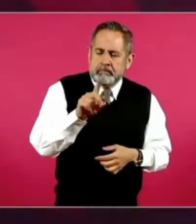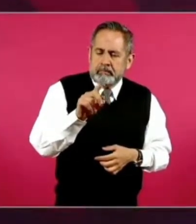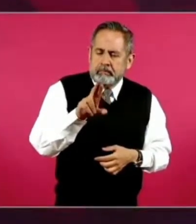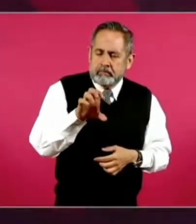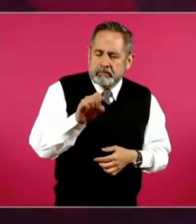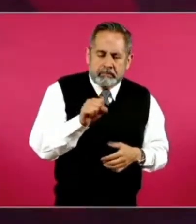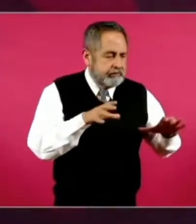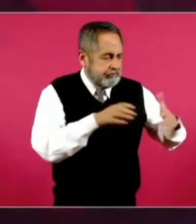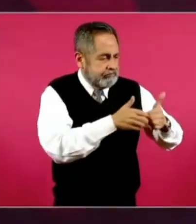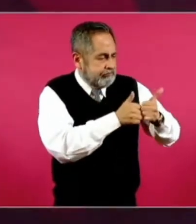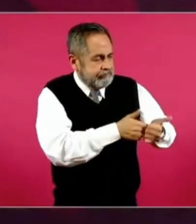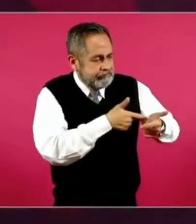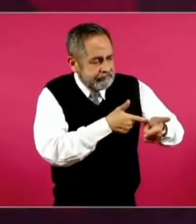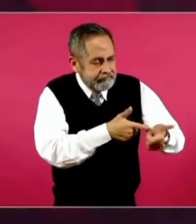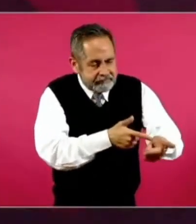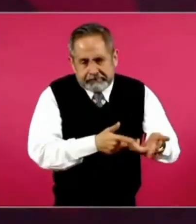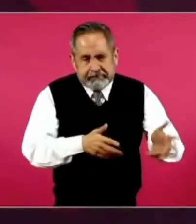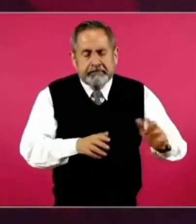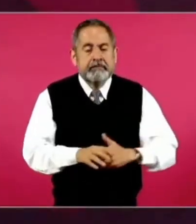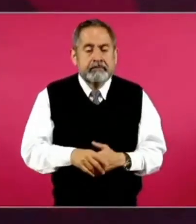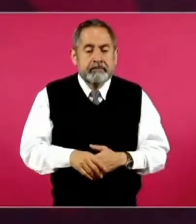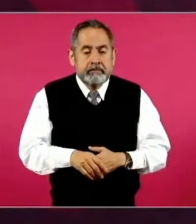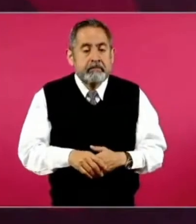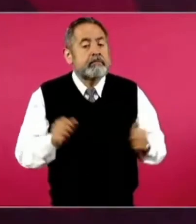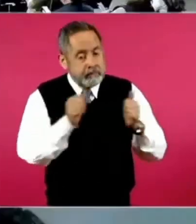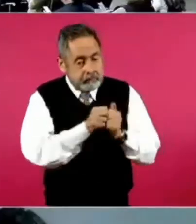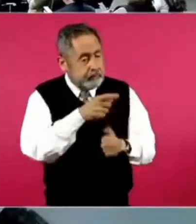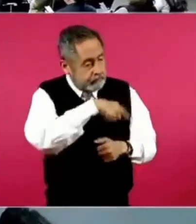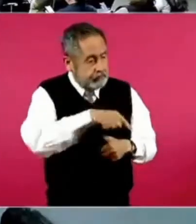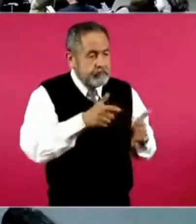Entonces, además de los conservadores,